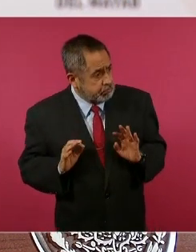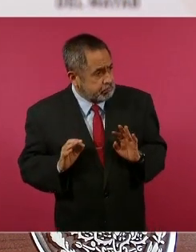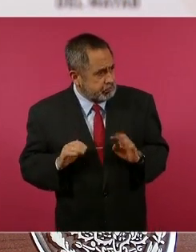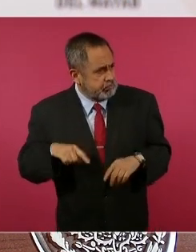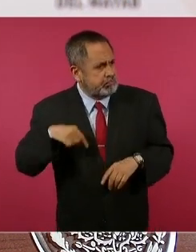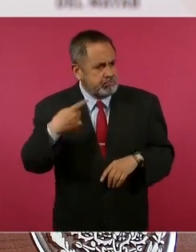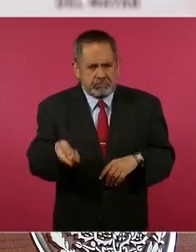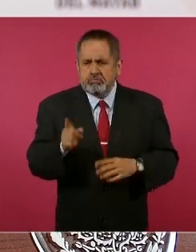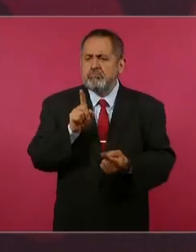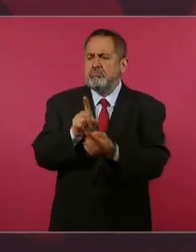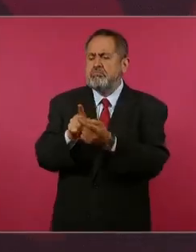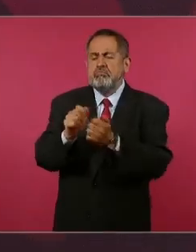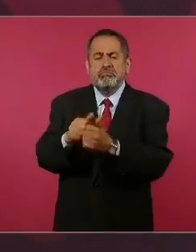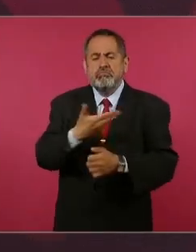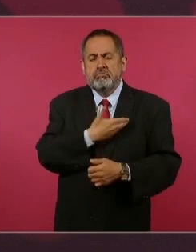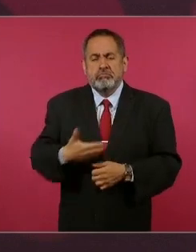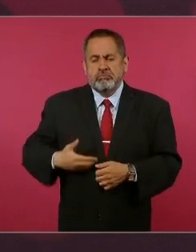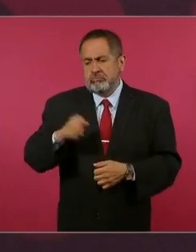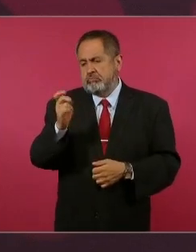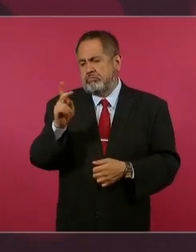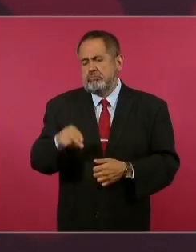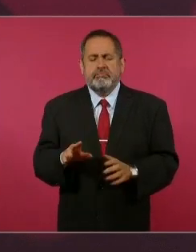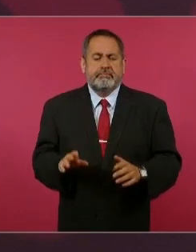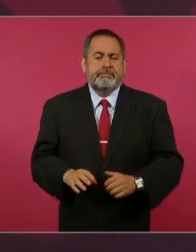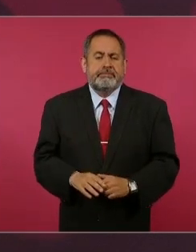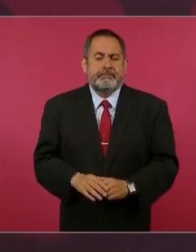no tuvimos problema.